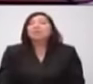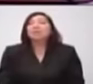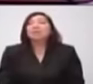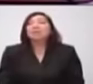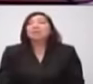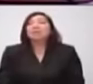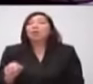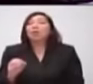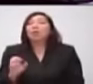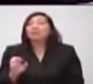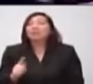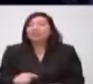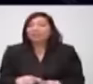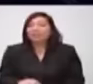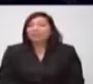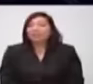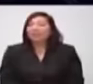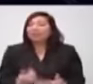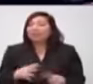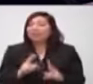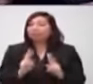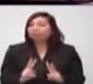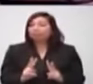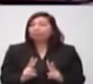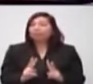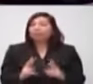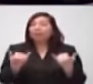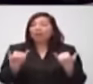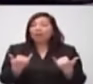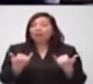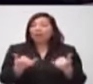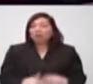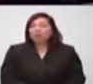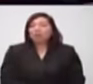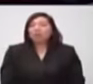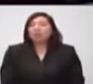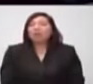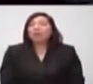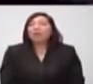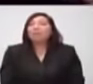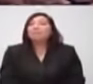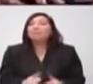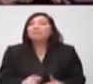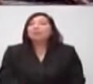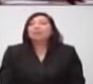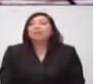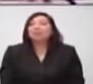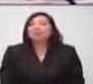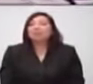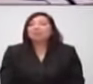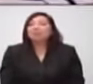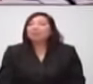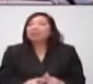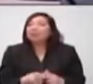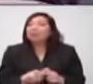oeste. En esta zona ya estamos, en este momento, en los próximos 30 días estamos dando